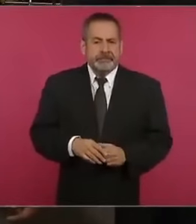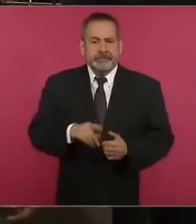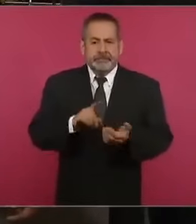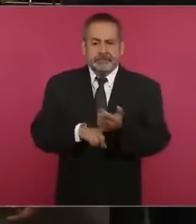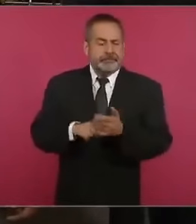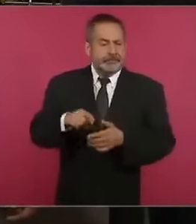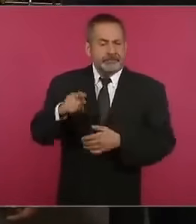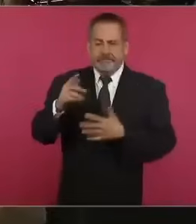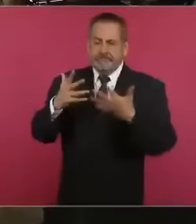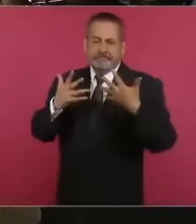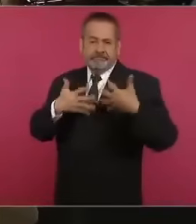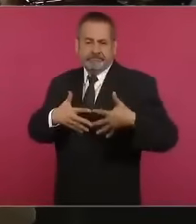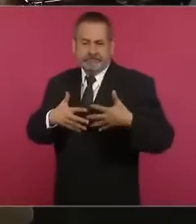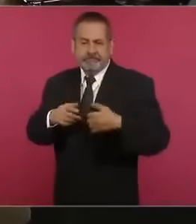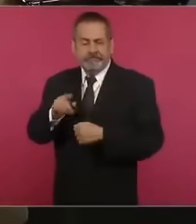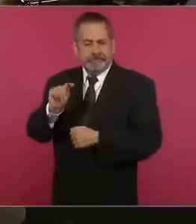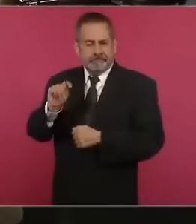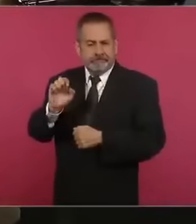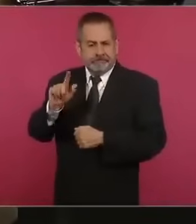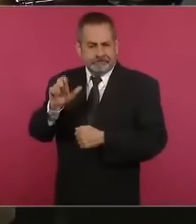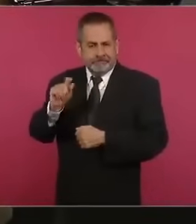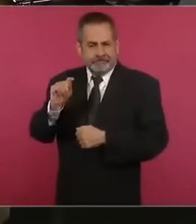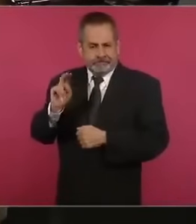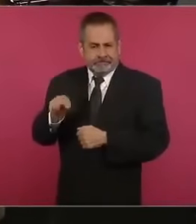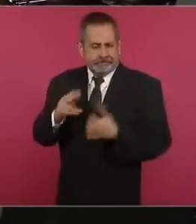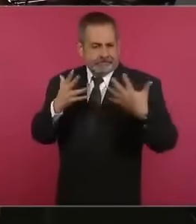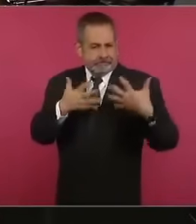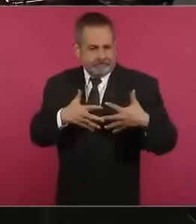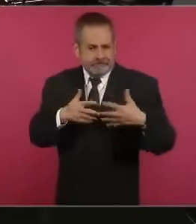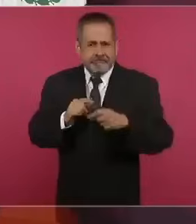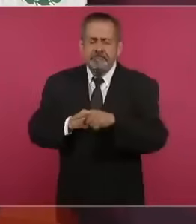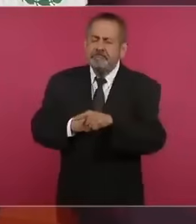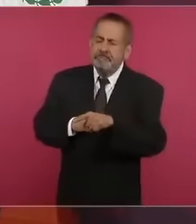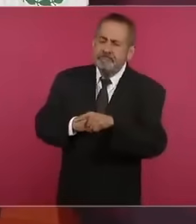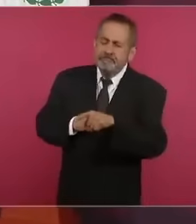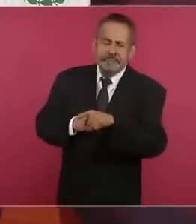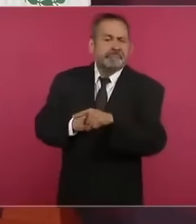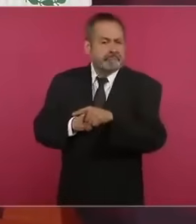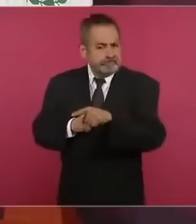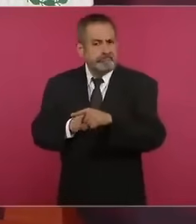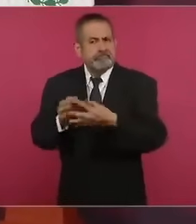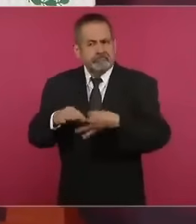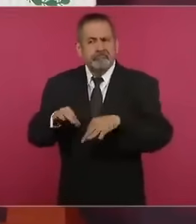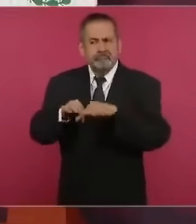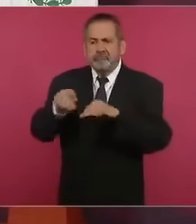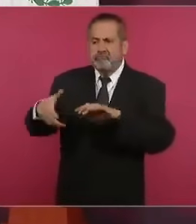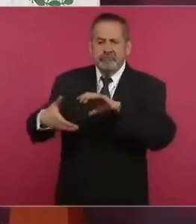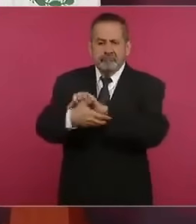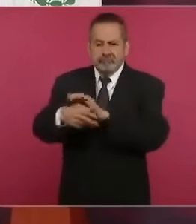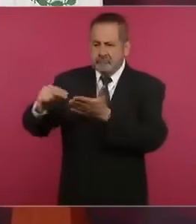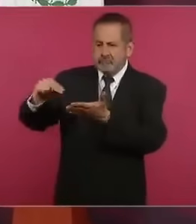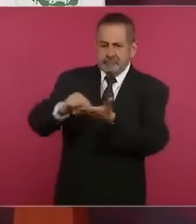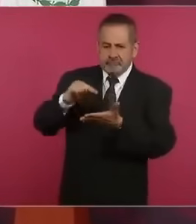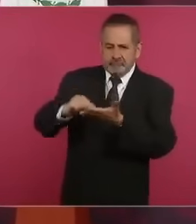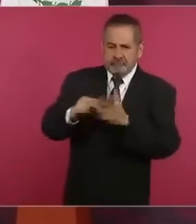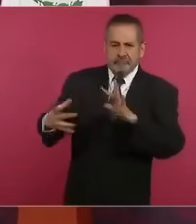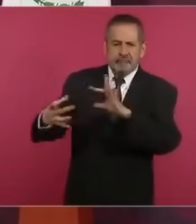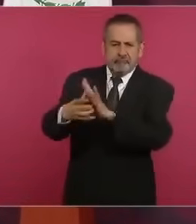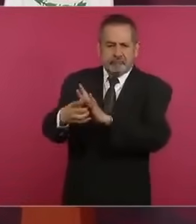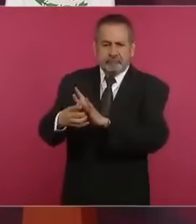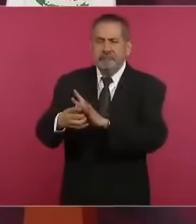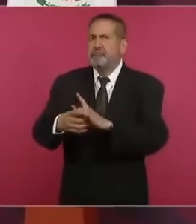Teletón, a nosotros nos importa mucho este convenio, porque desde